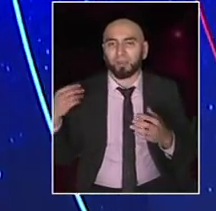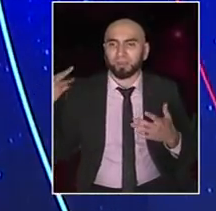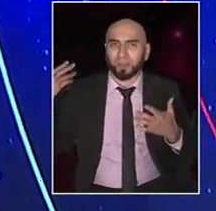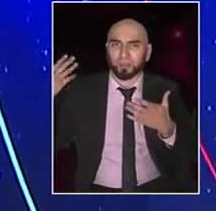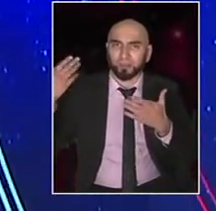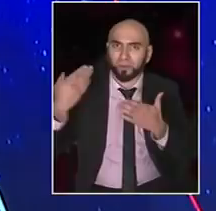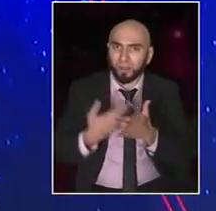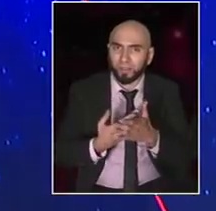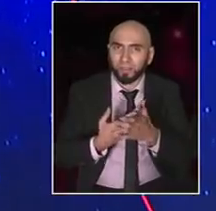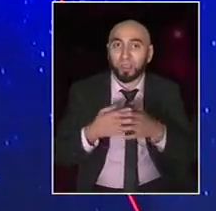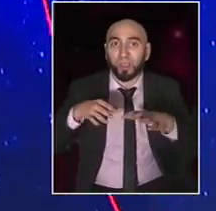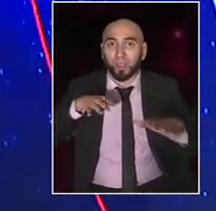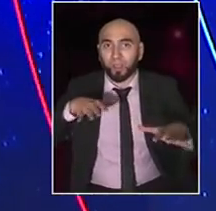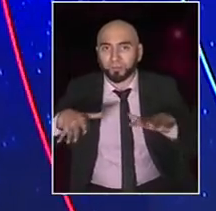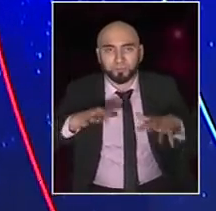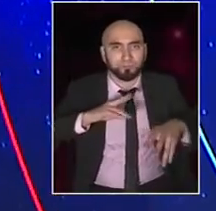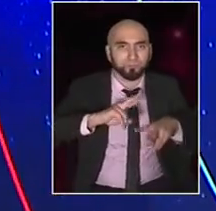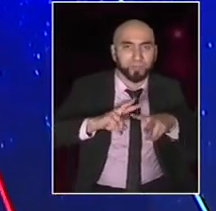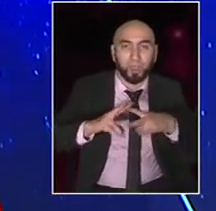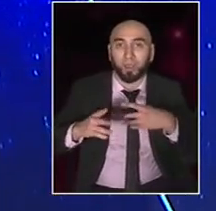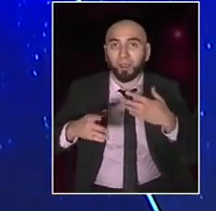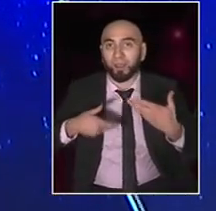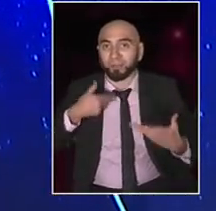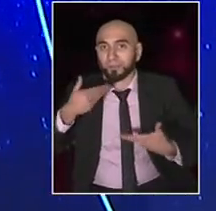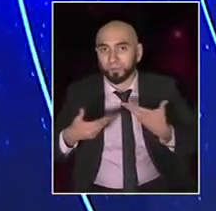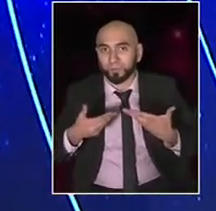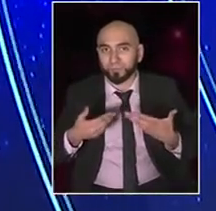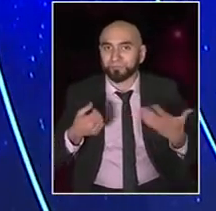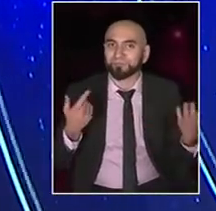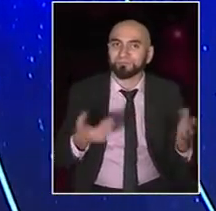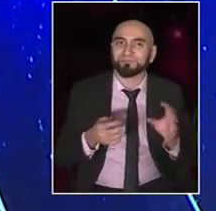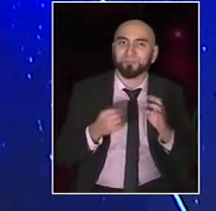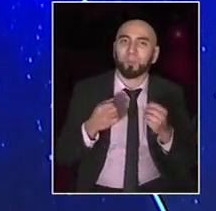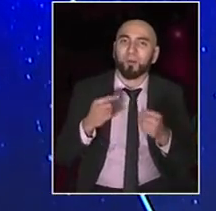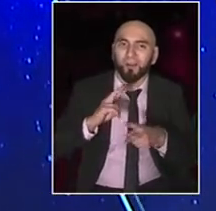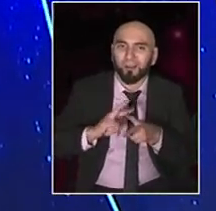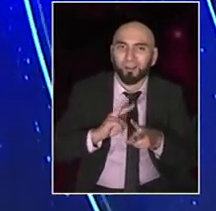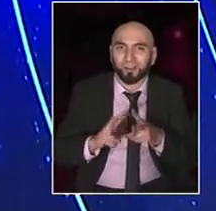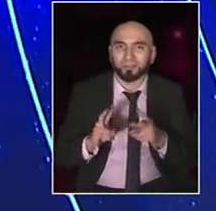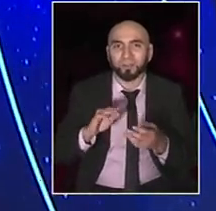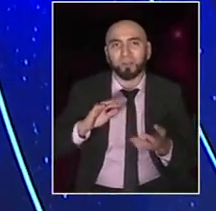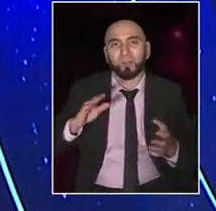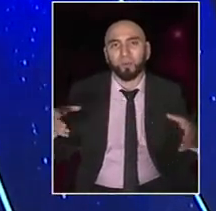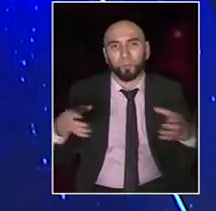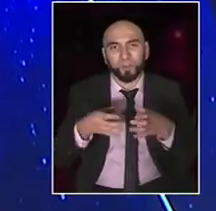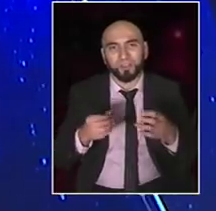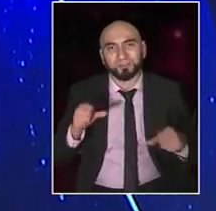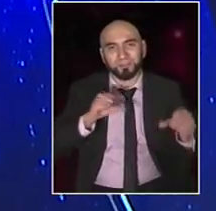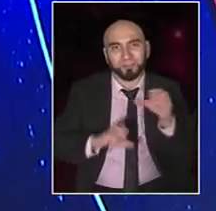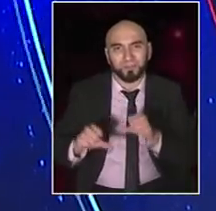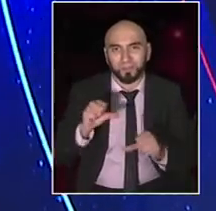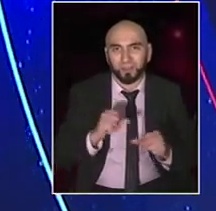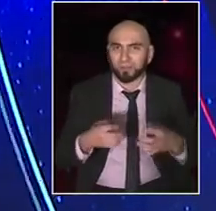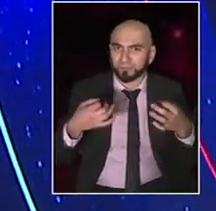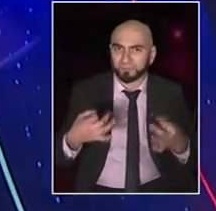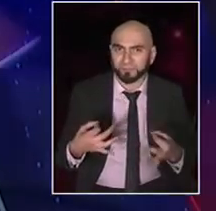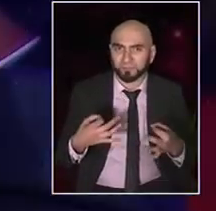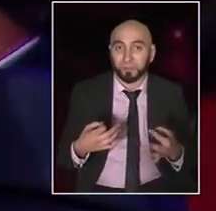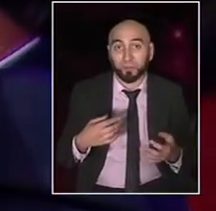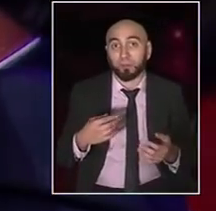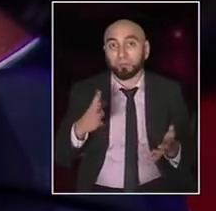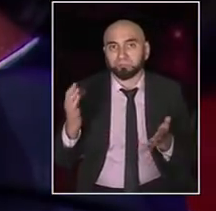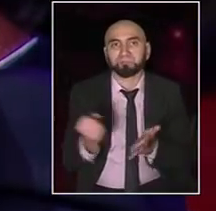actitud que contribuyeron a generar una comunidad científica sólida que logró en 2018, casi 200 años después